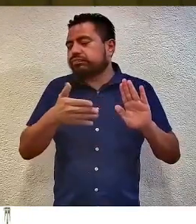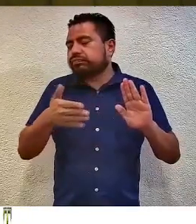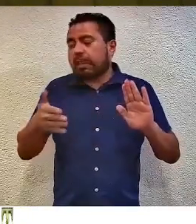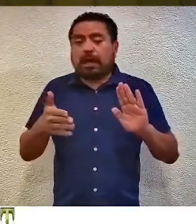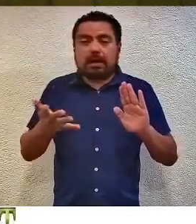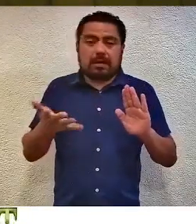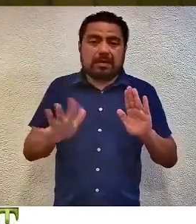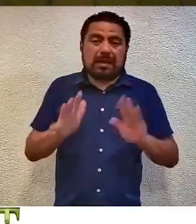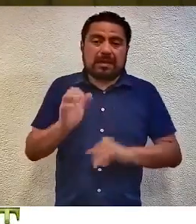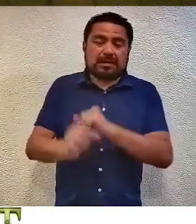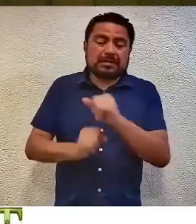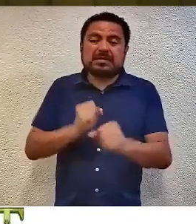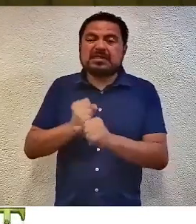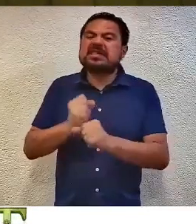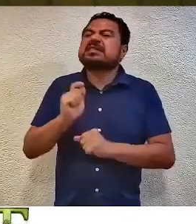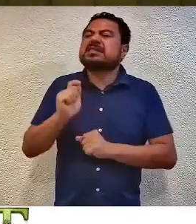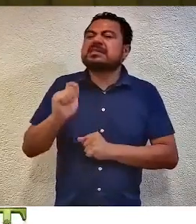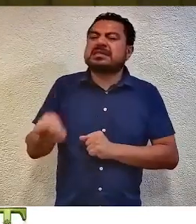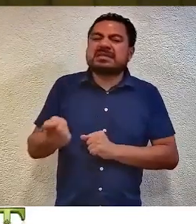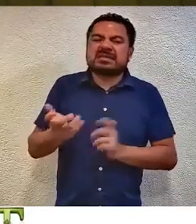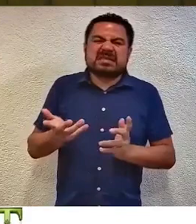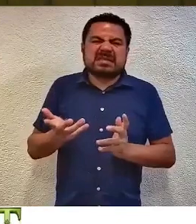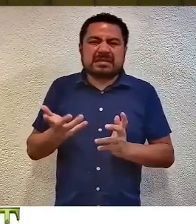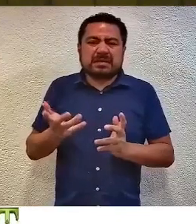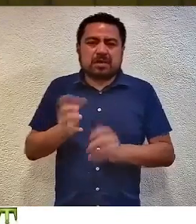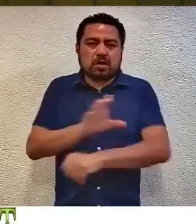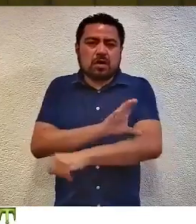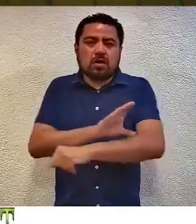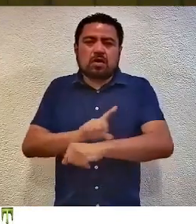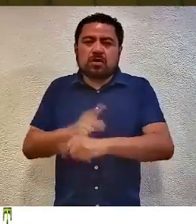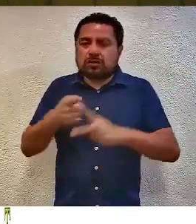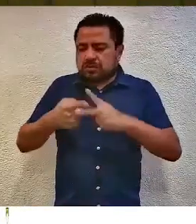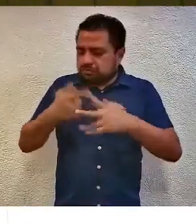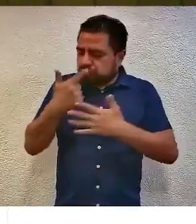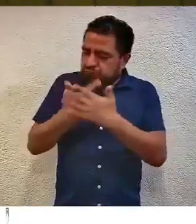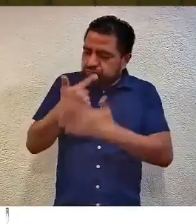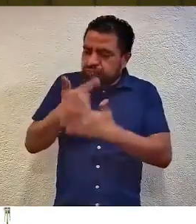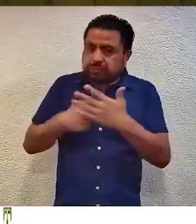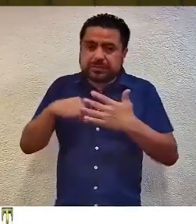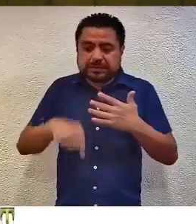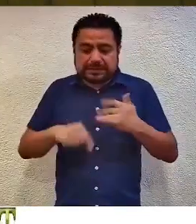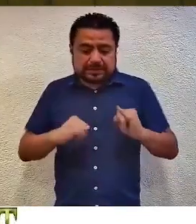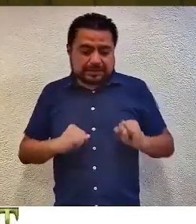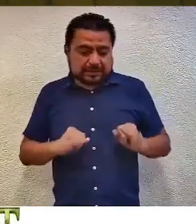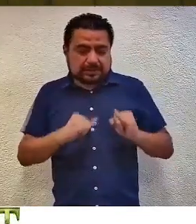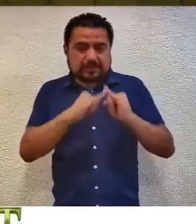años, siendo el que coordinaba las finanzas en esta institución.